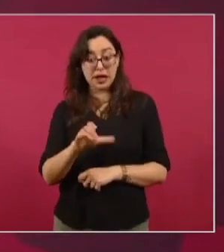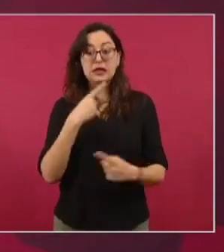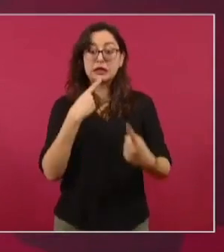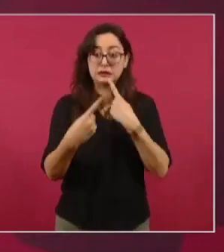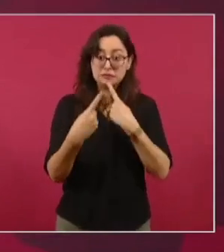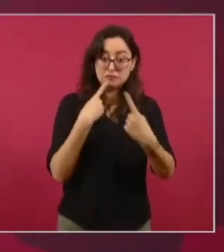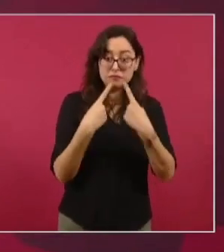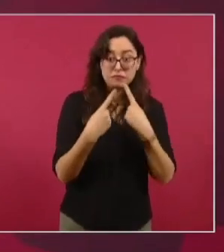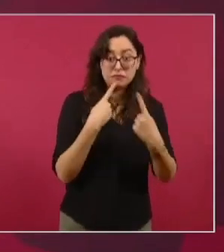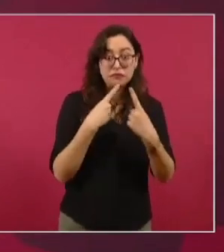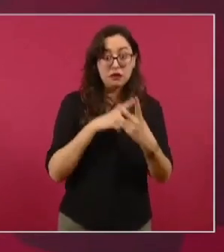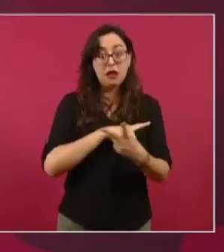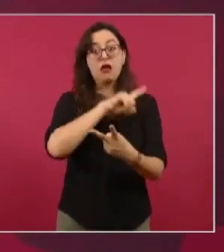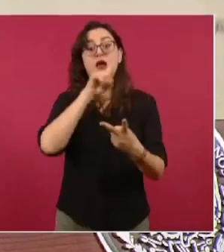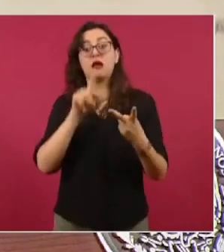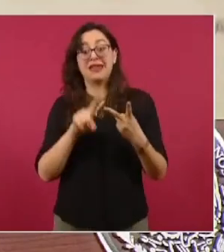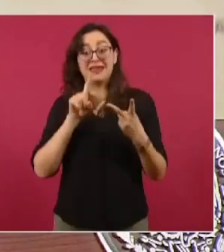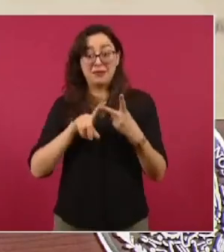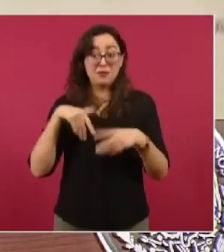para ir a